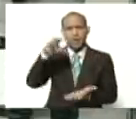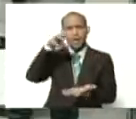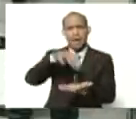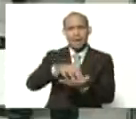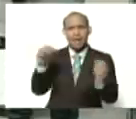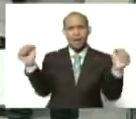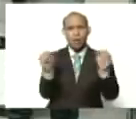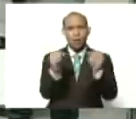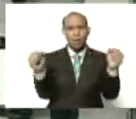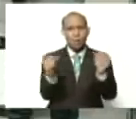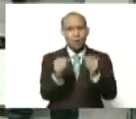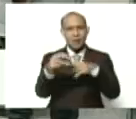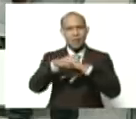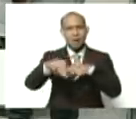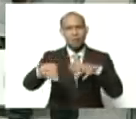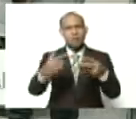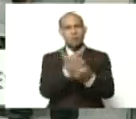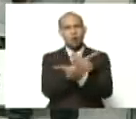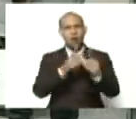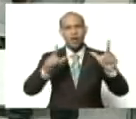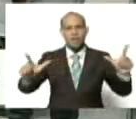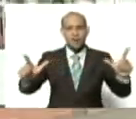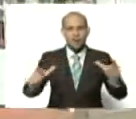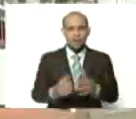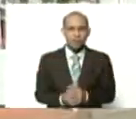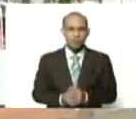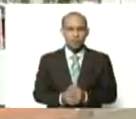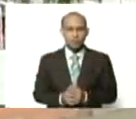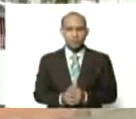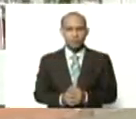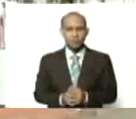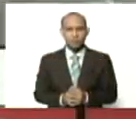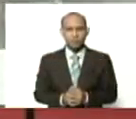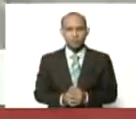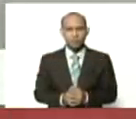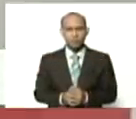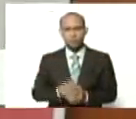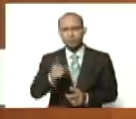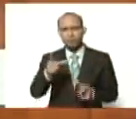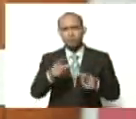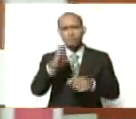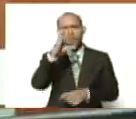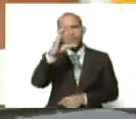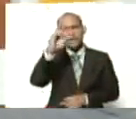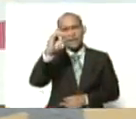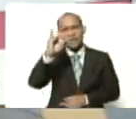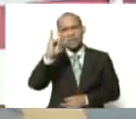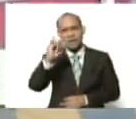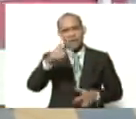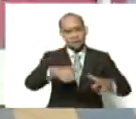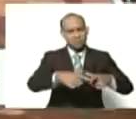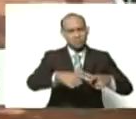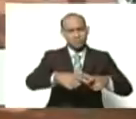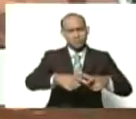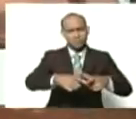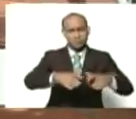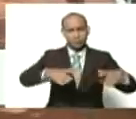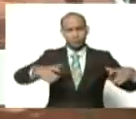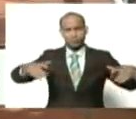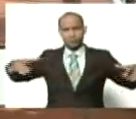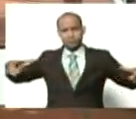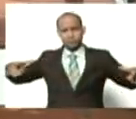en el municipio Libertador, en el Asit Los Sausales, uno de los CDIs con mayor